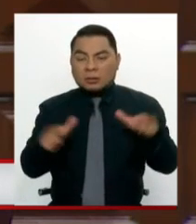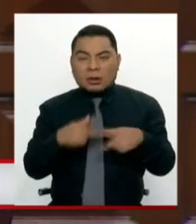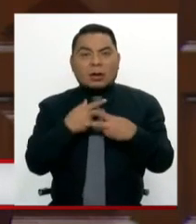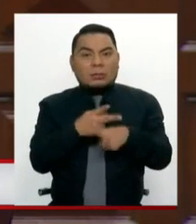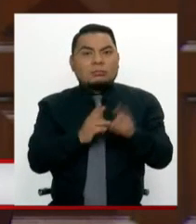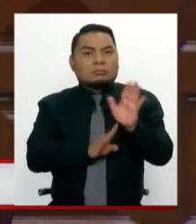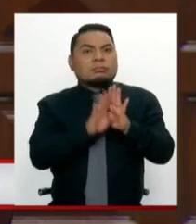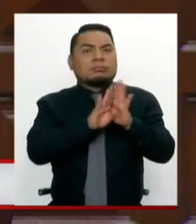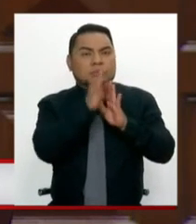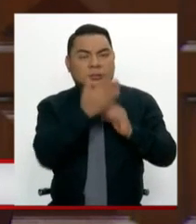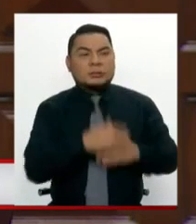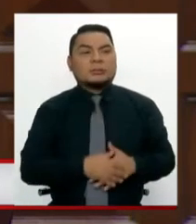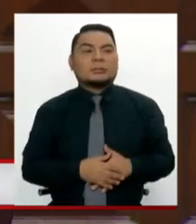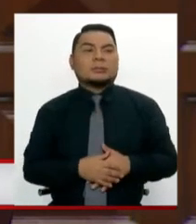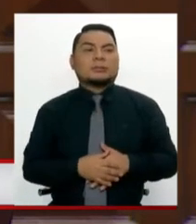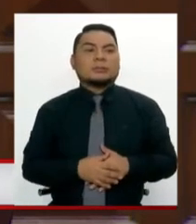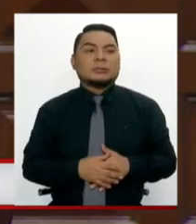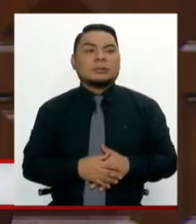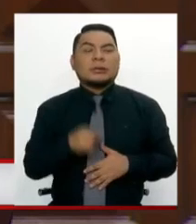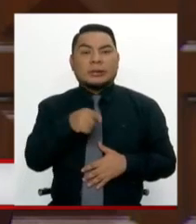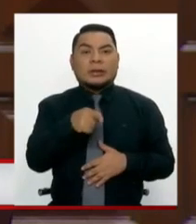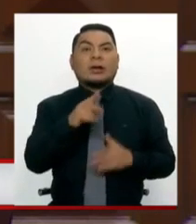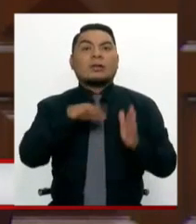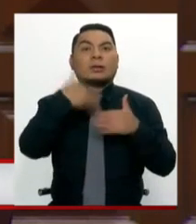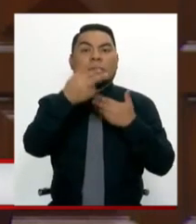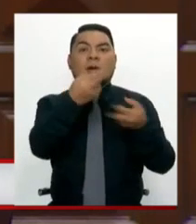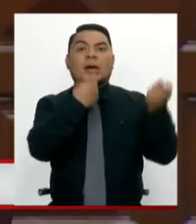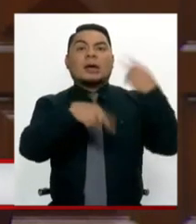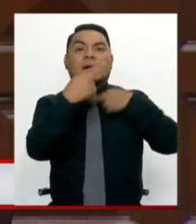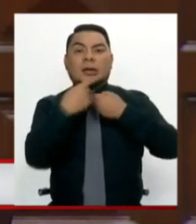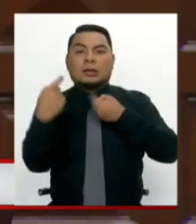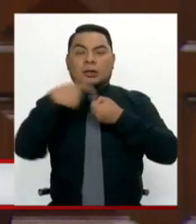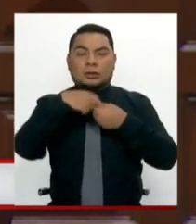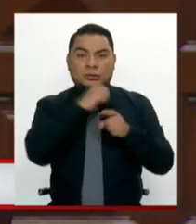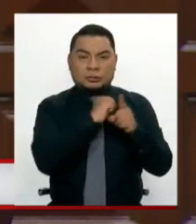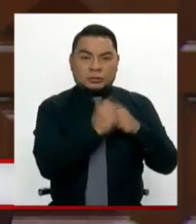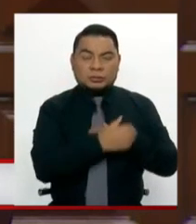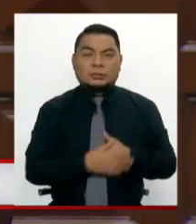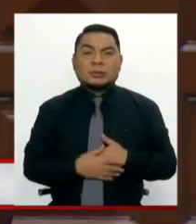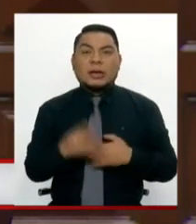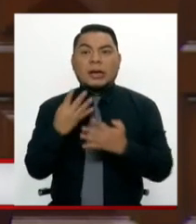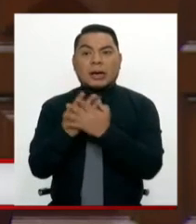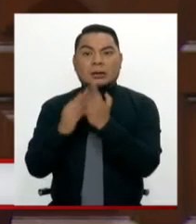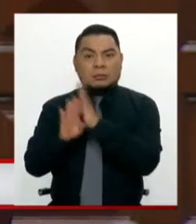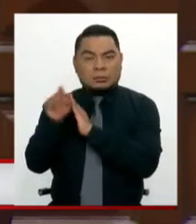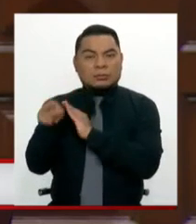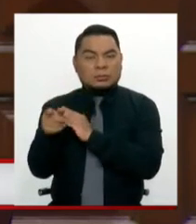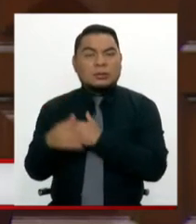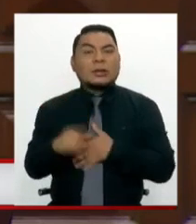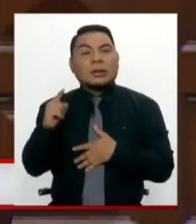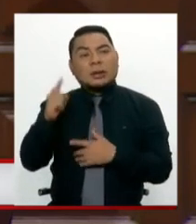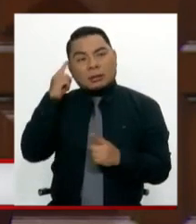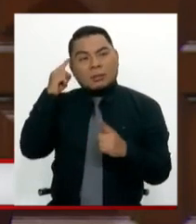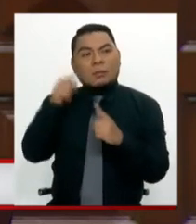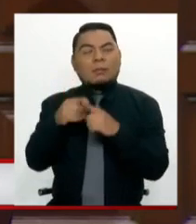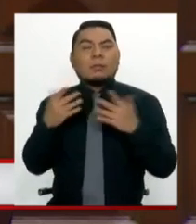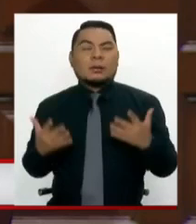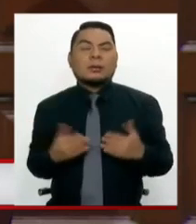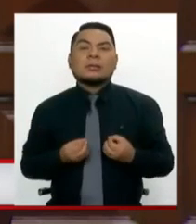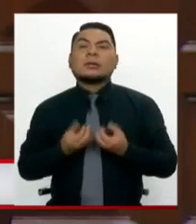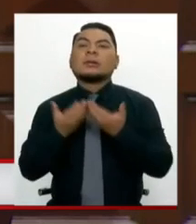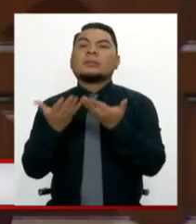productivos de resocialización, cárceles productivas. Tiene por finalidad